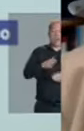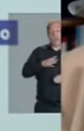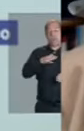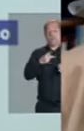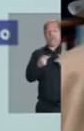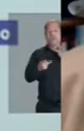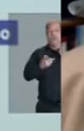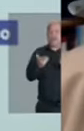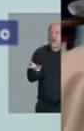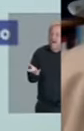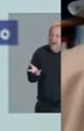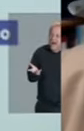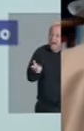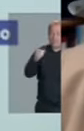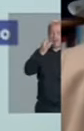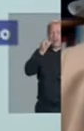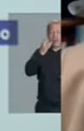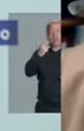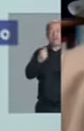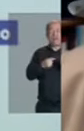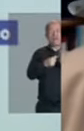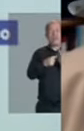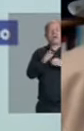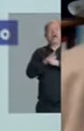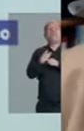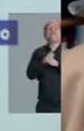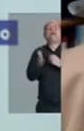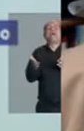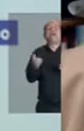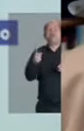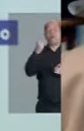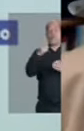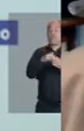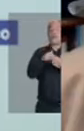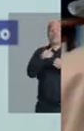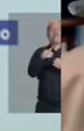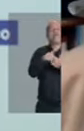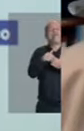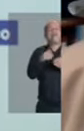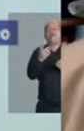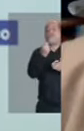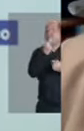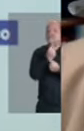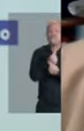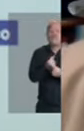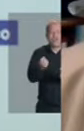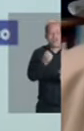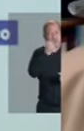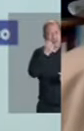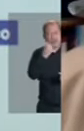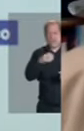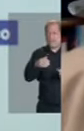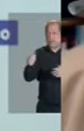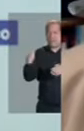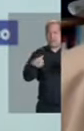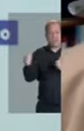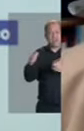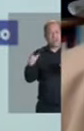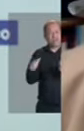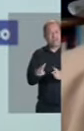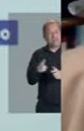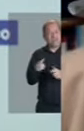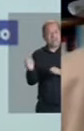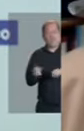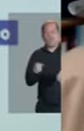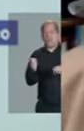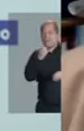recordando también varios cuestionamientos a lo largo del debate que se caracterizó de hecho pues más allá de las